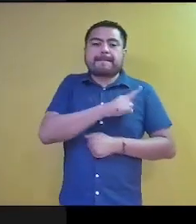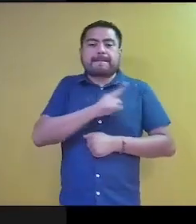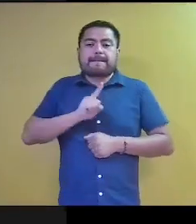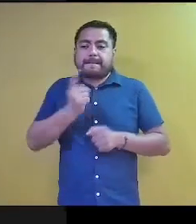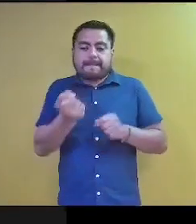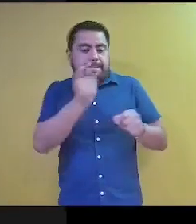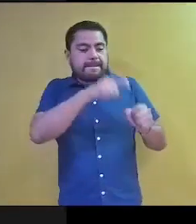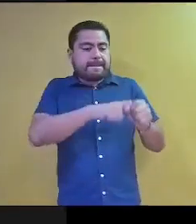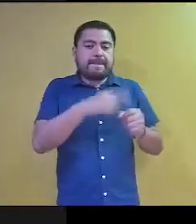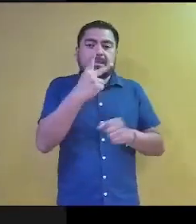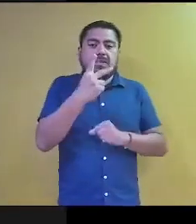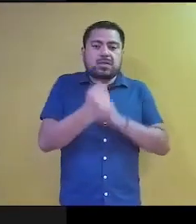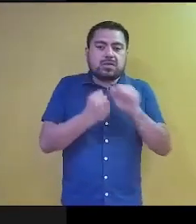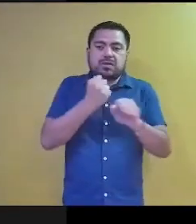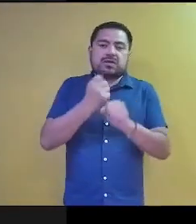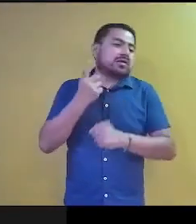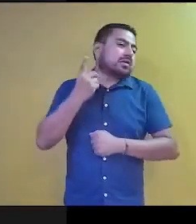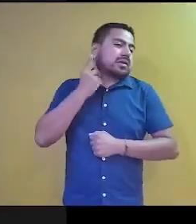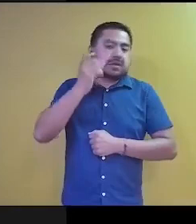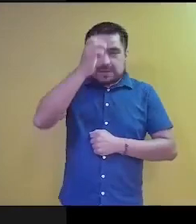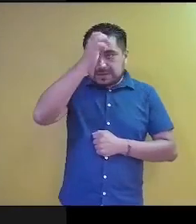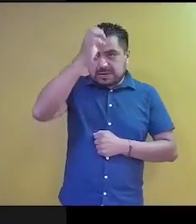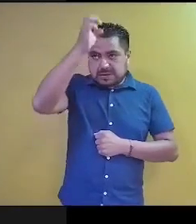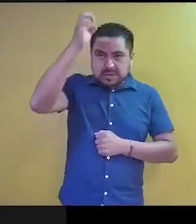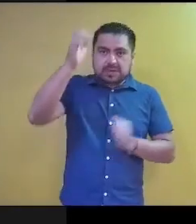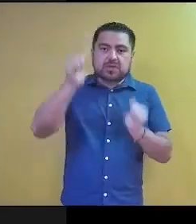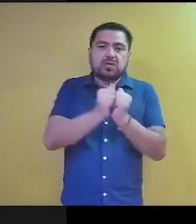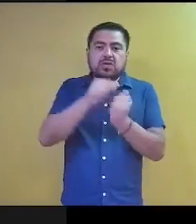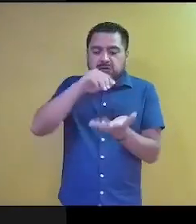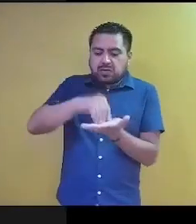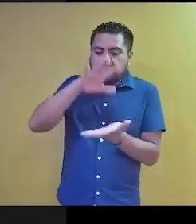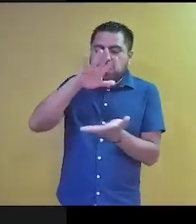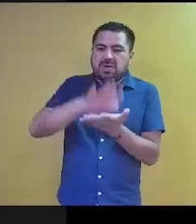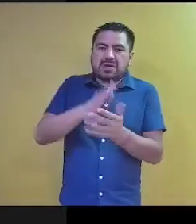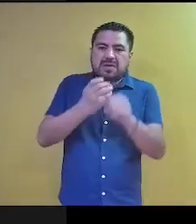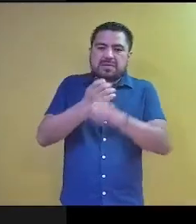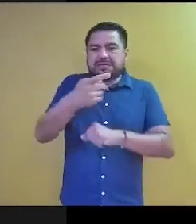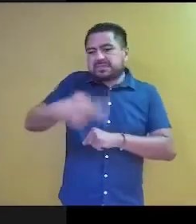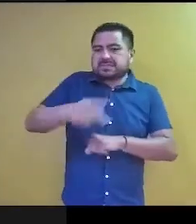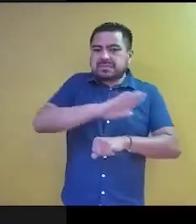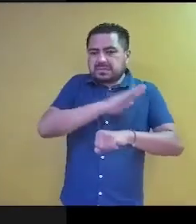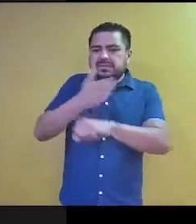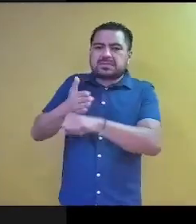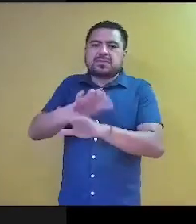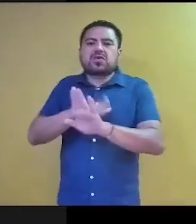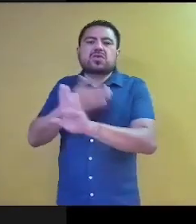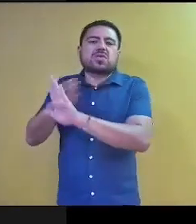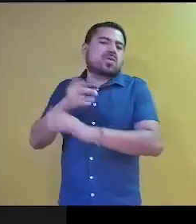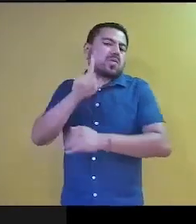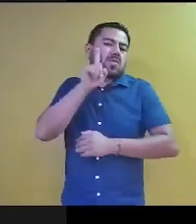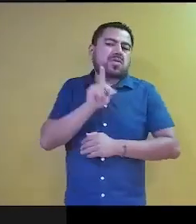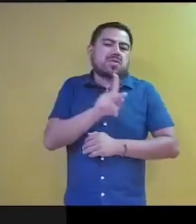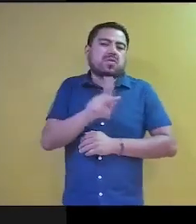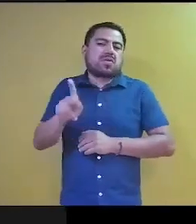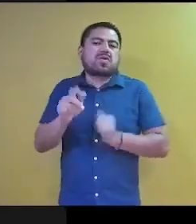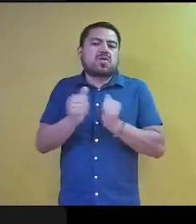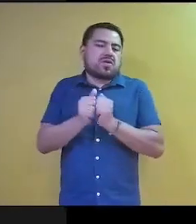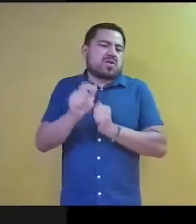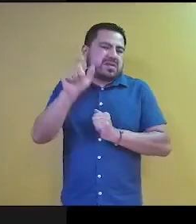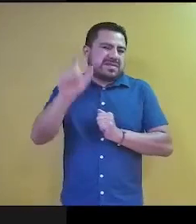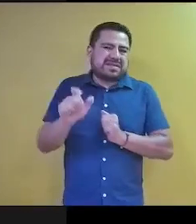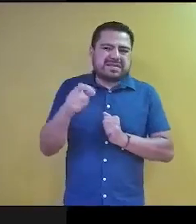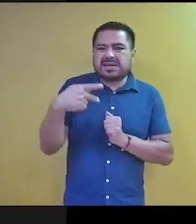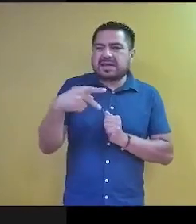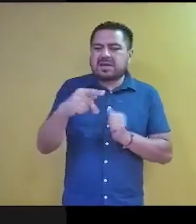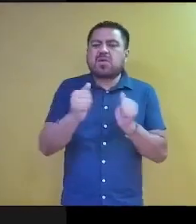por 2 años al diputado Alfredo Sánchez Esquivel en el registro local de personas sancionadas por violencia política contra las mujeres en razón de género